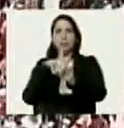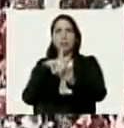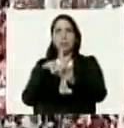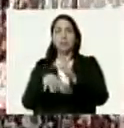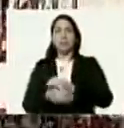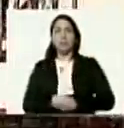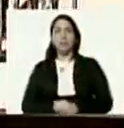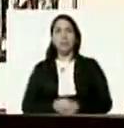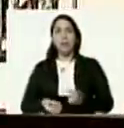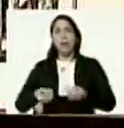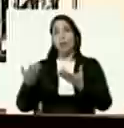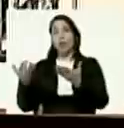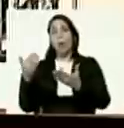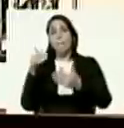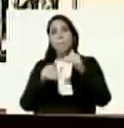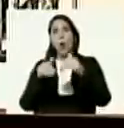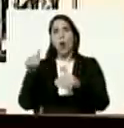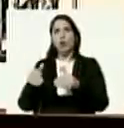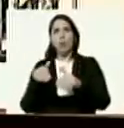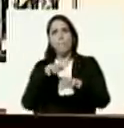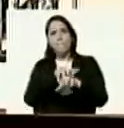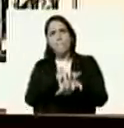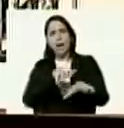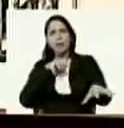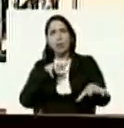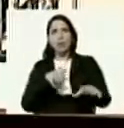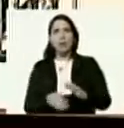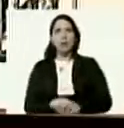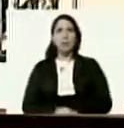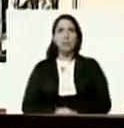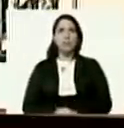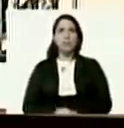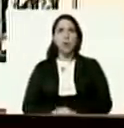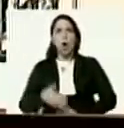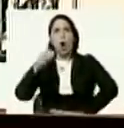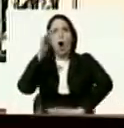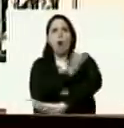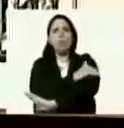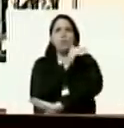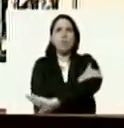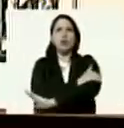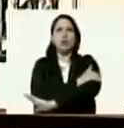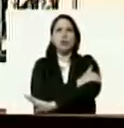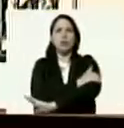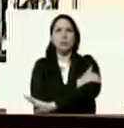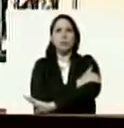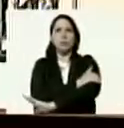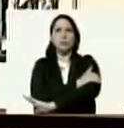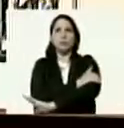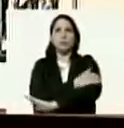y le dio su voto mayoritario a la oposición, a la derecha.